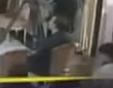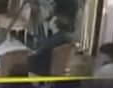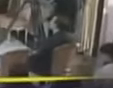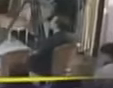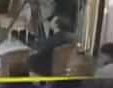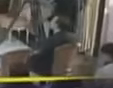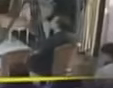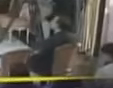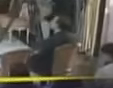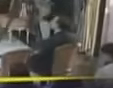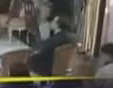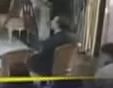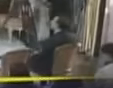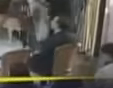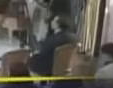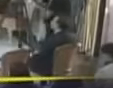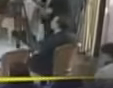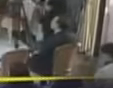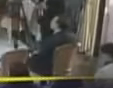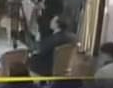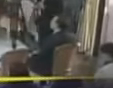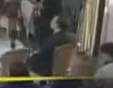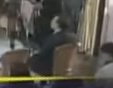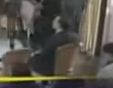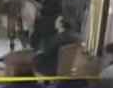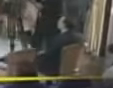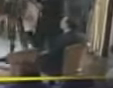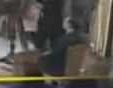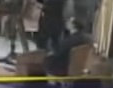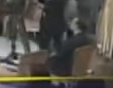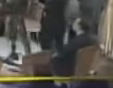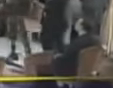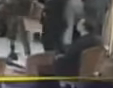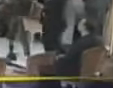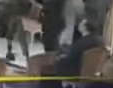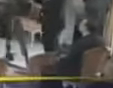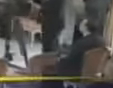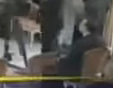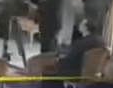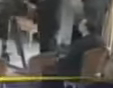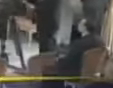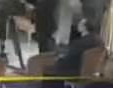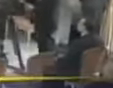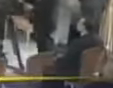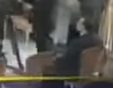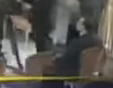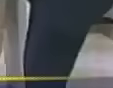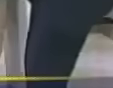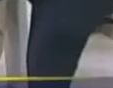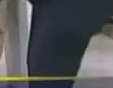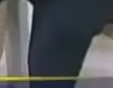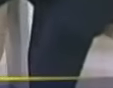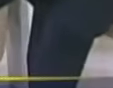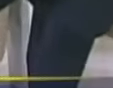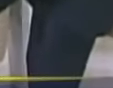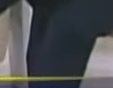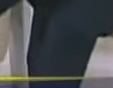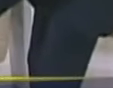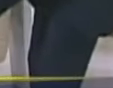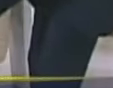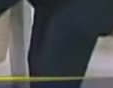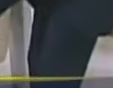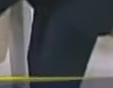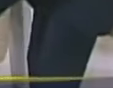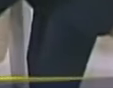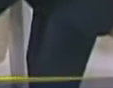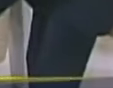Pedro Rafael Tellechea Ruiz, ministro del Poder Popular de Petróleo. Por Trinidad y Tobago, Stuart Richard Young, ministro de